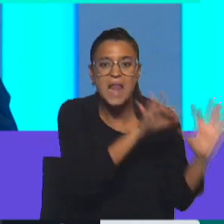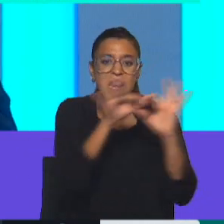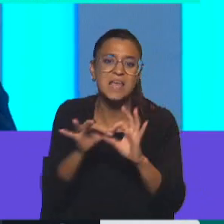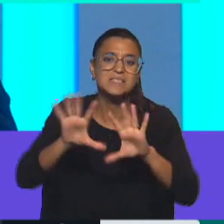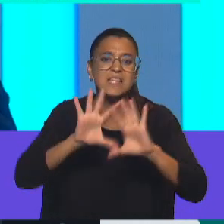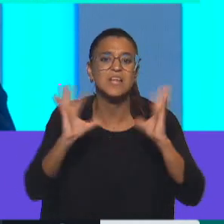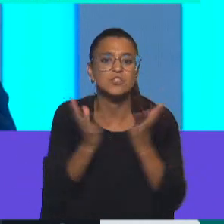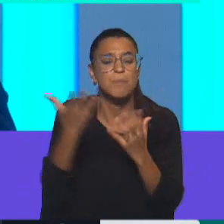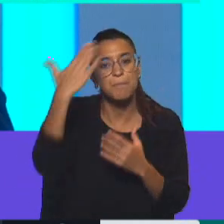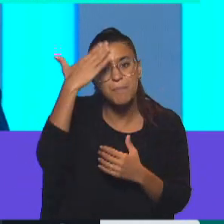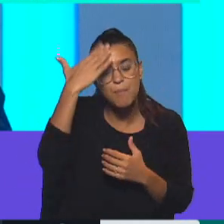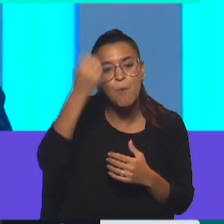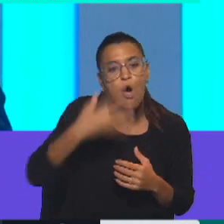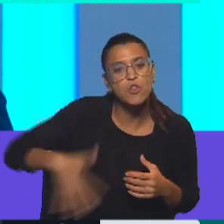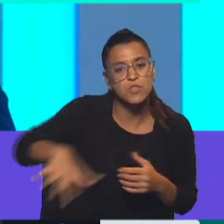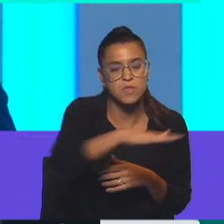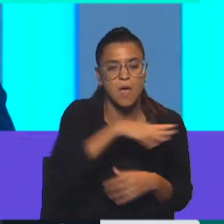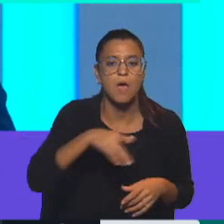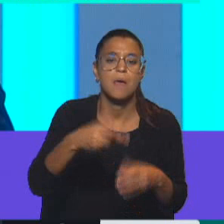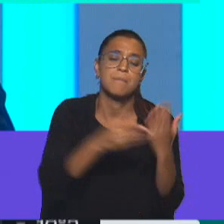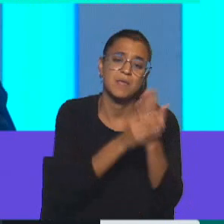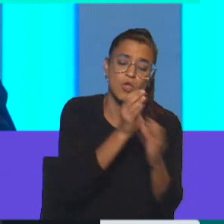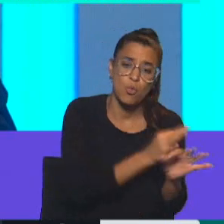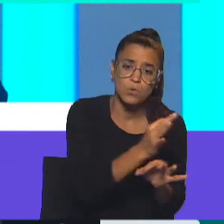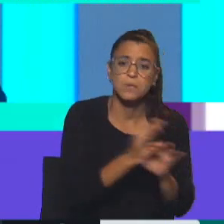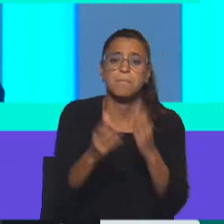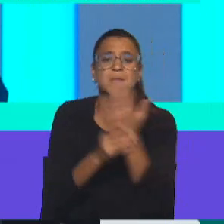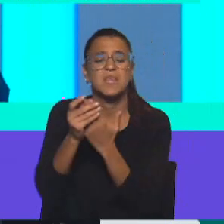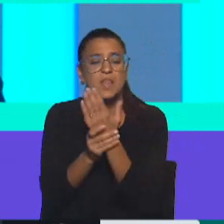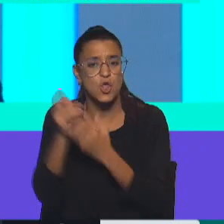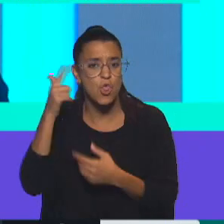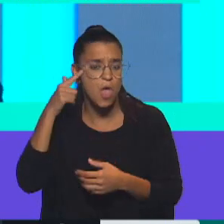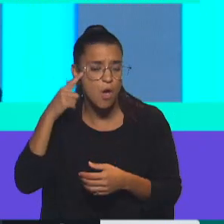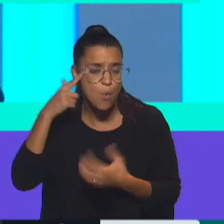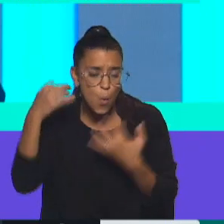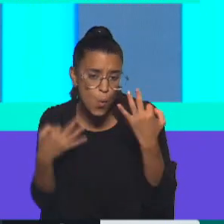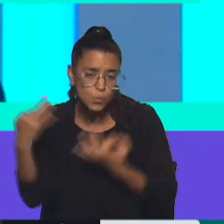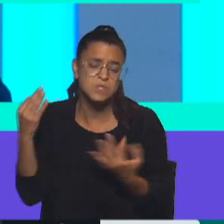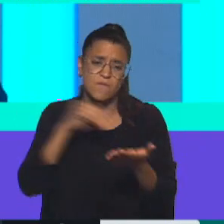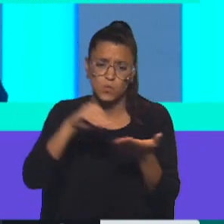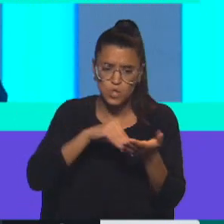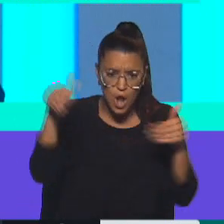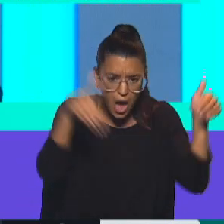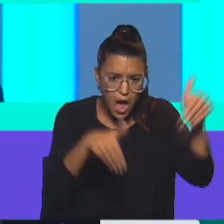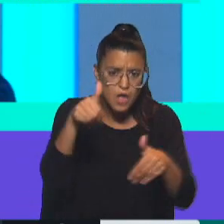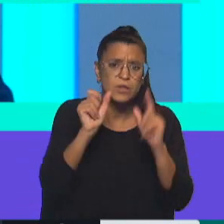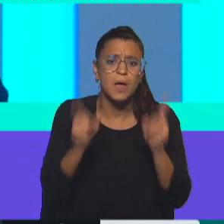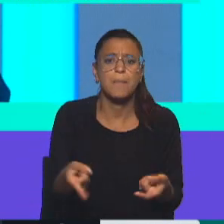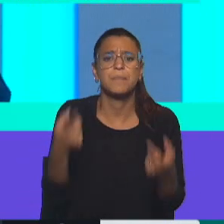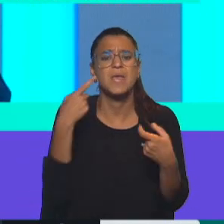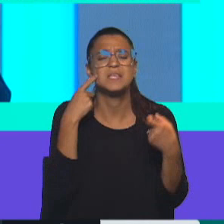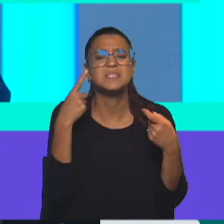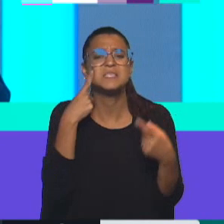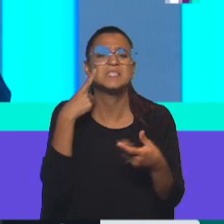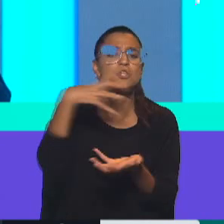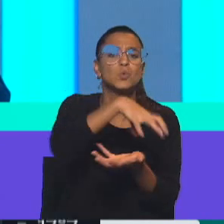Internacional para la Memoria del Holocausto, que son el Ministerio de Educación y el Ministerio de Justicia. Participarán funcionarios, instituciones amigas que